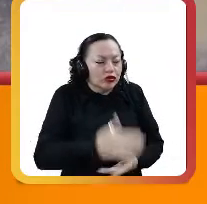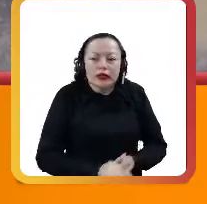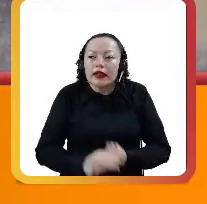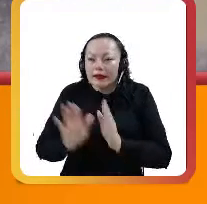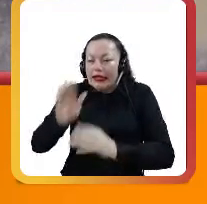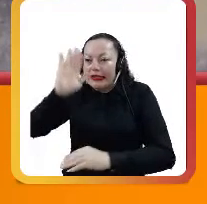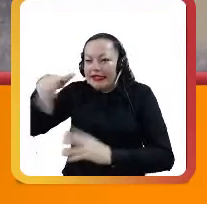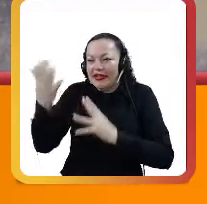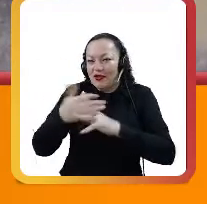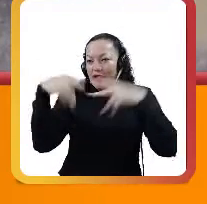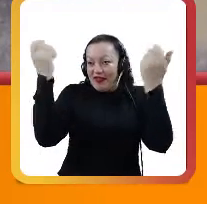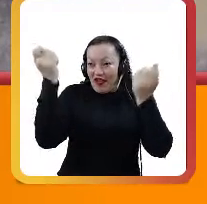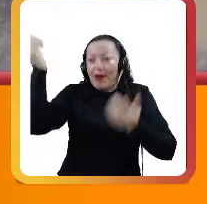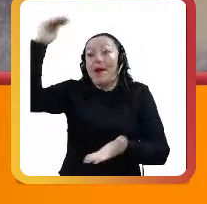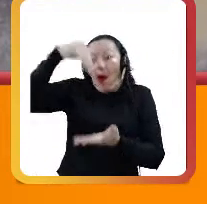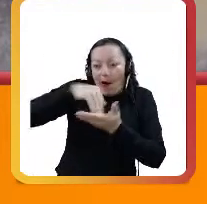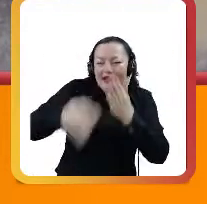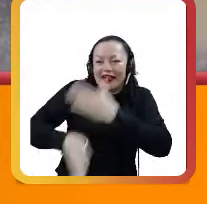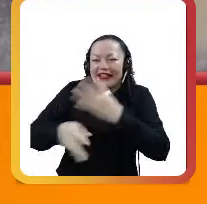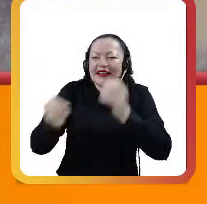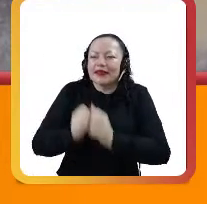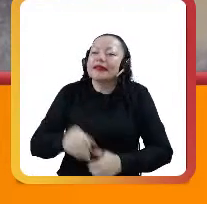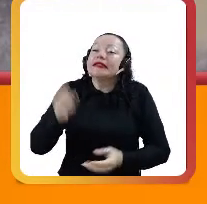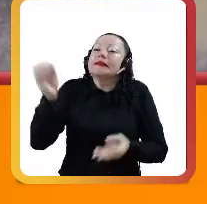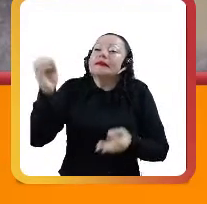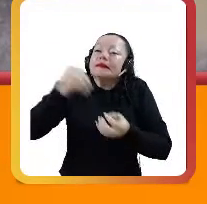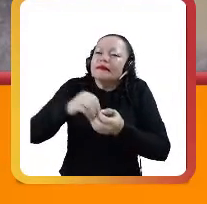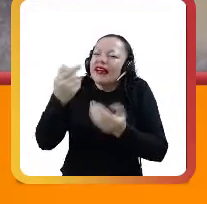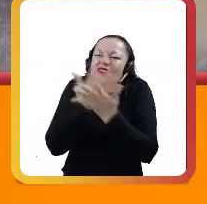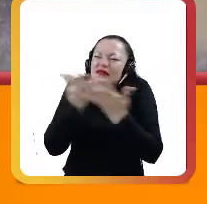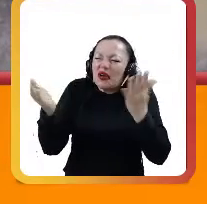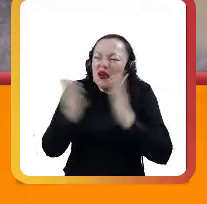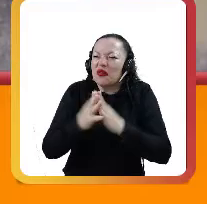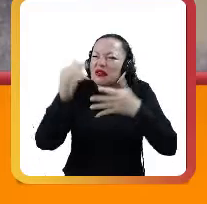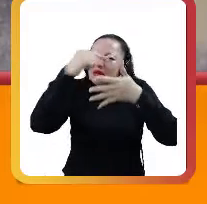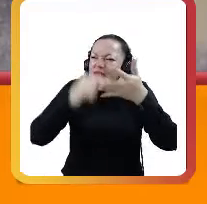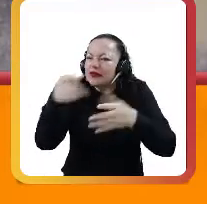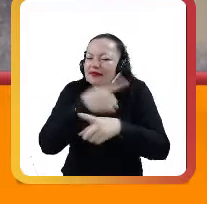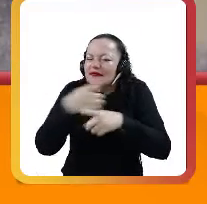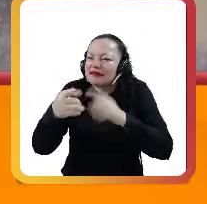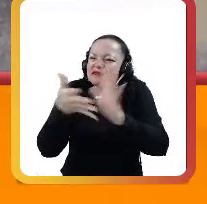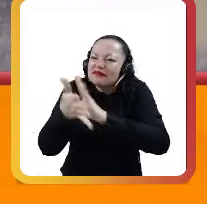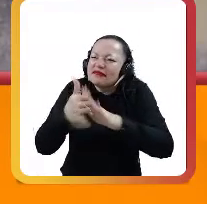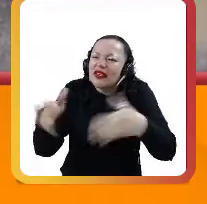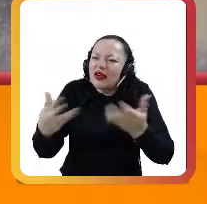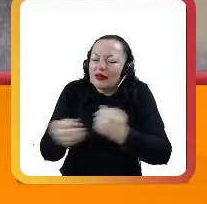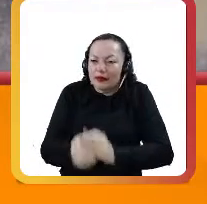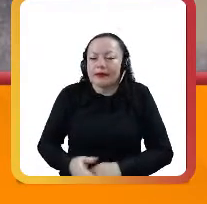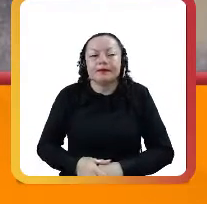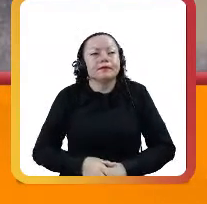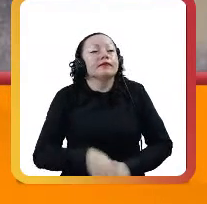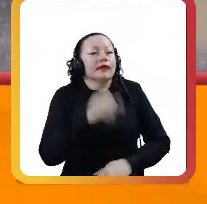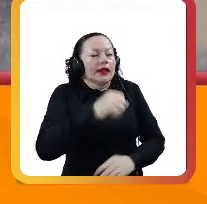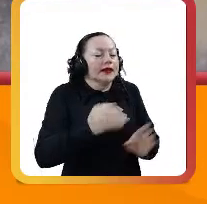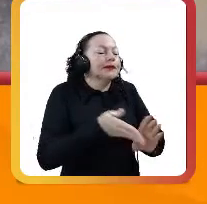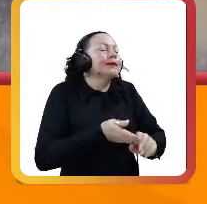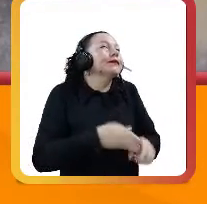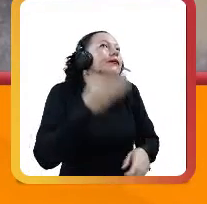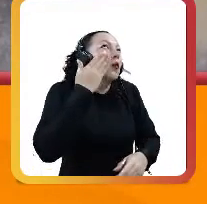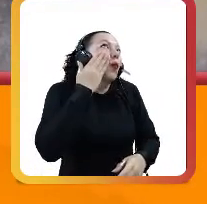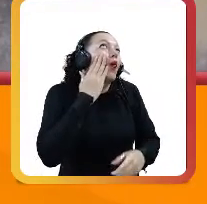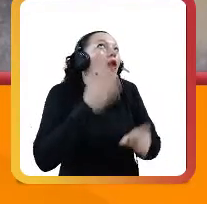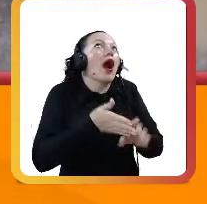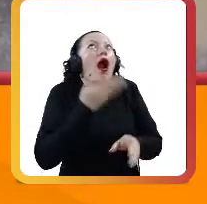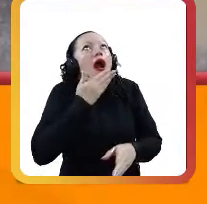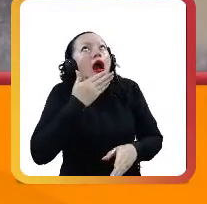más traes? Vale. ¿Qué más traes en tu maleta esta semana? Hoy unas mascarillas muy buenas